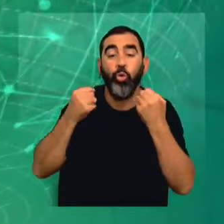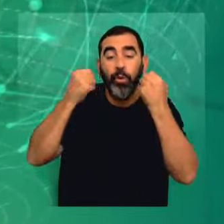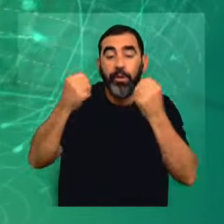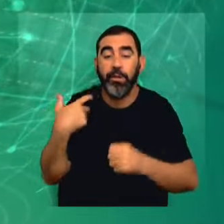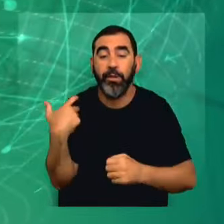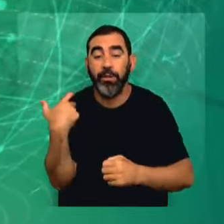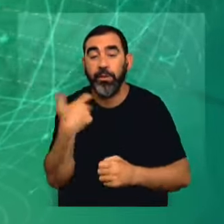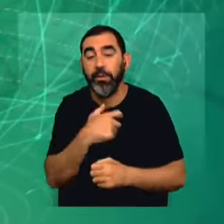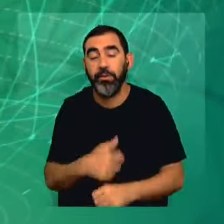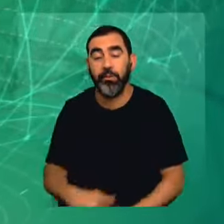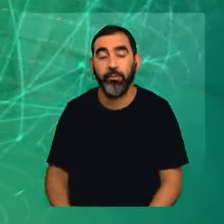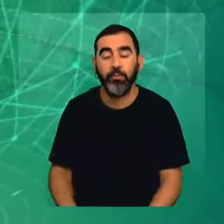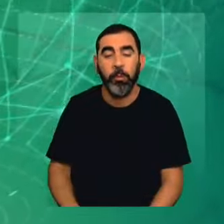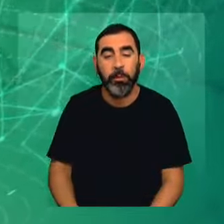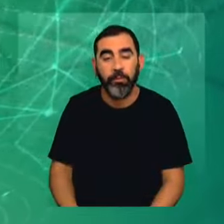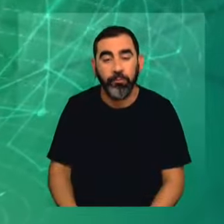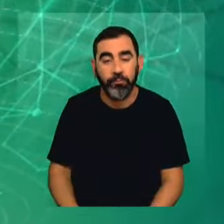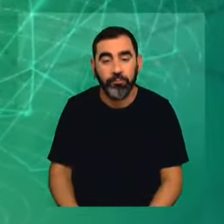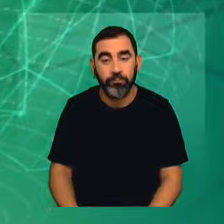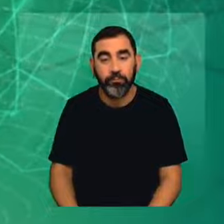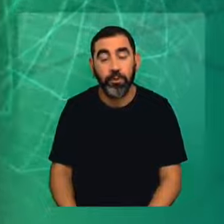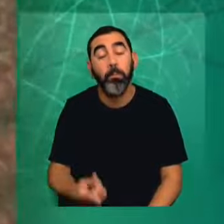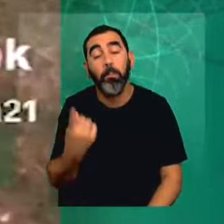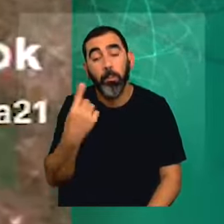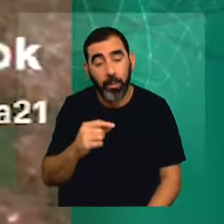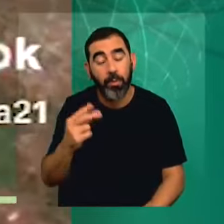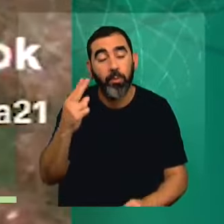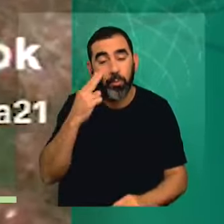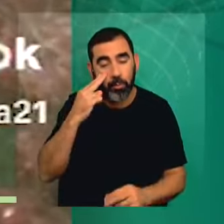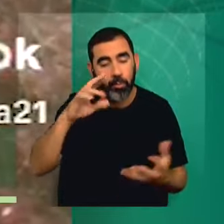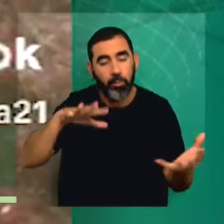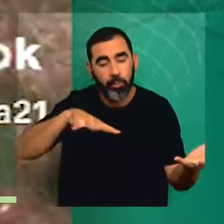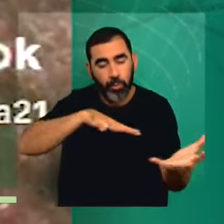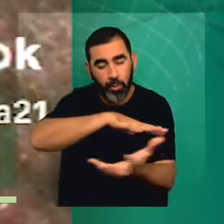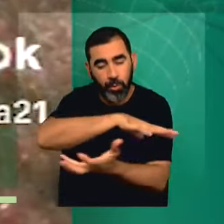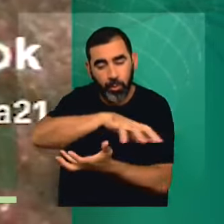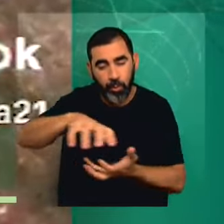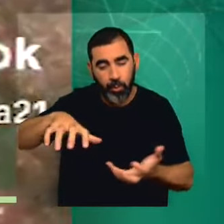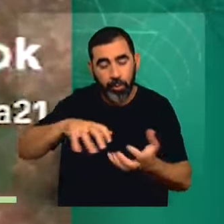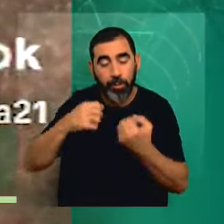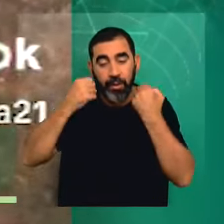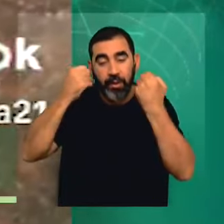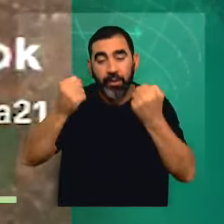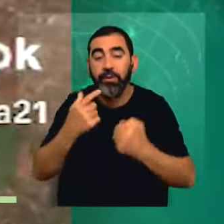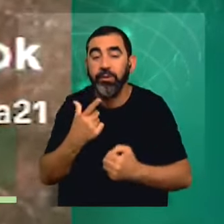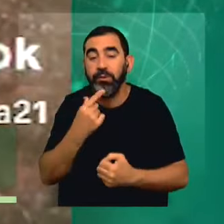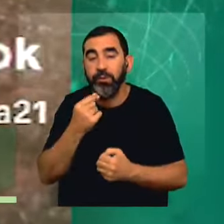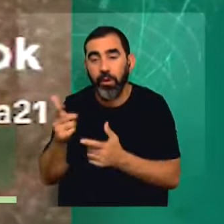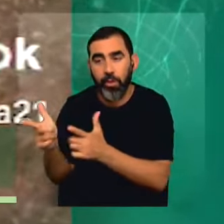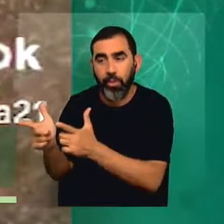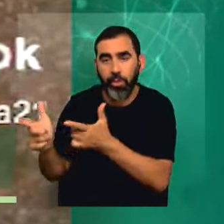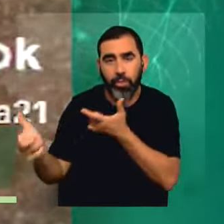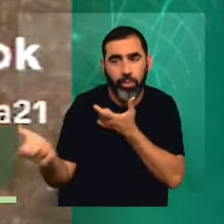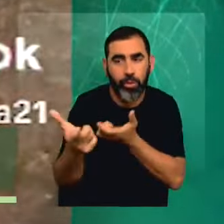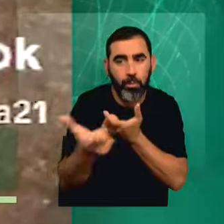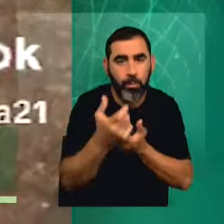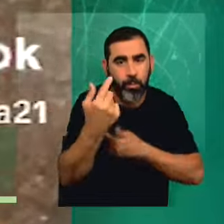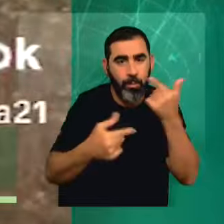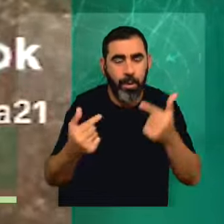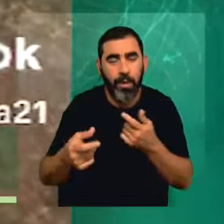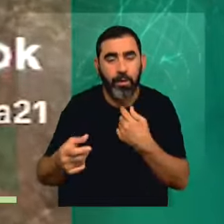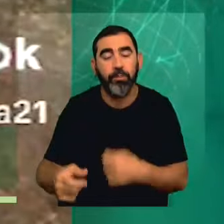allí vemos con esas imágenes y De cualquier manera se registraron incidentes entre hinchas y la policía que disparó varias veces con balas de goma